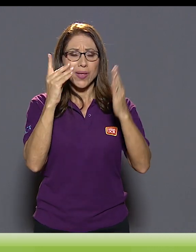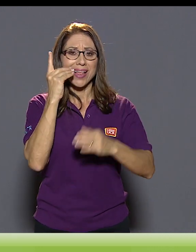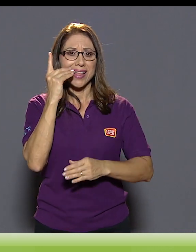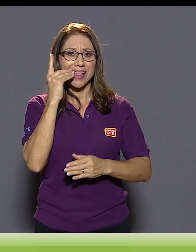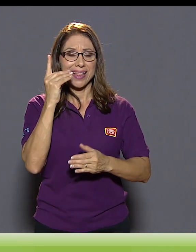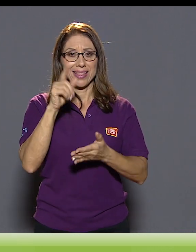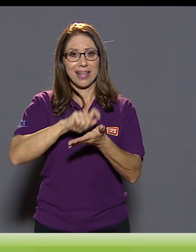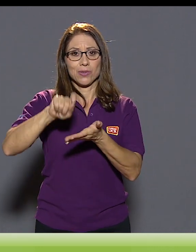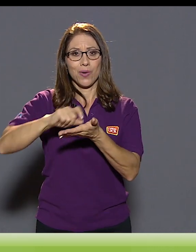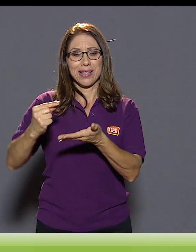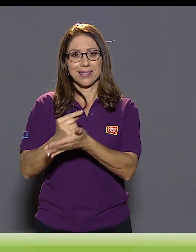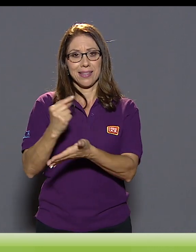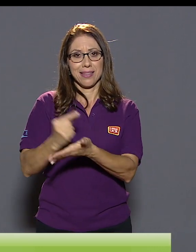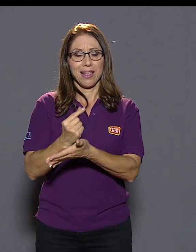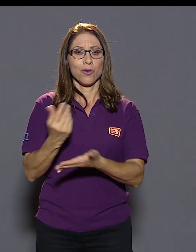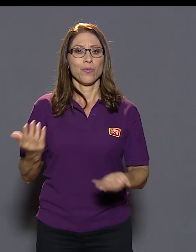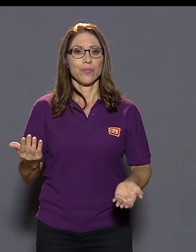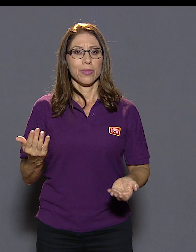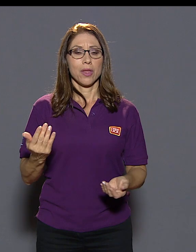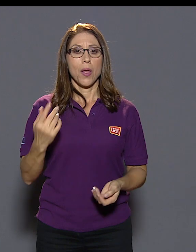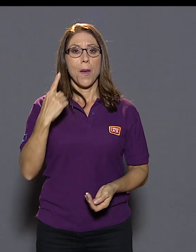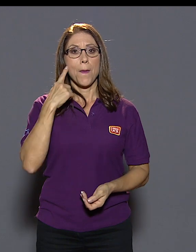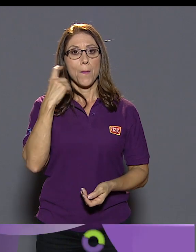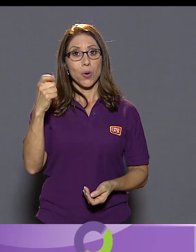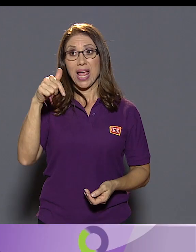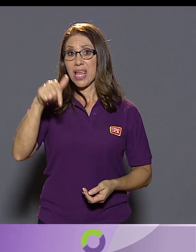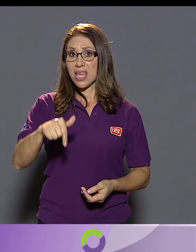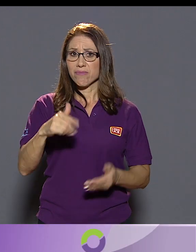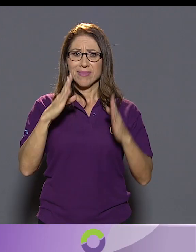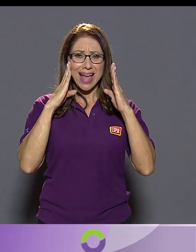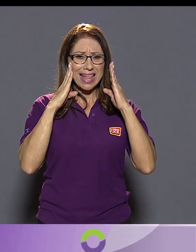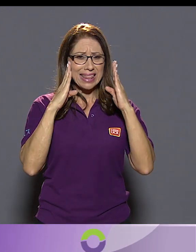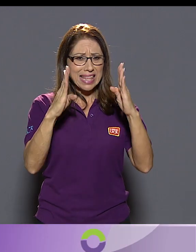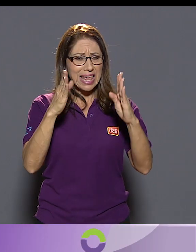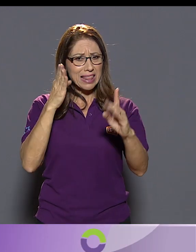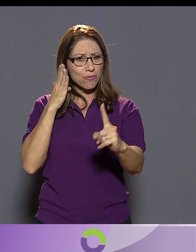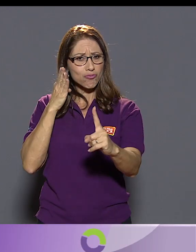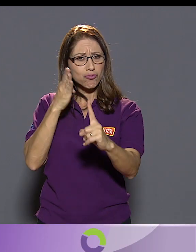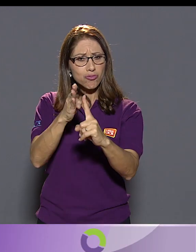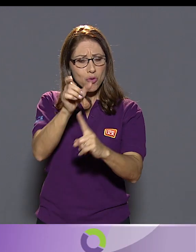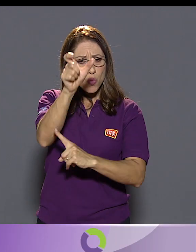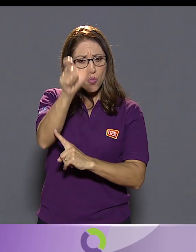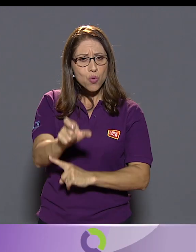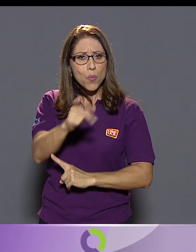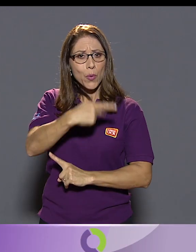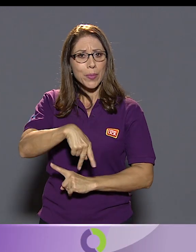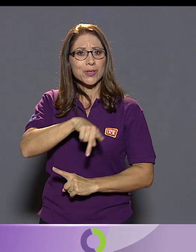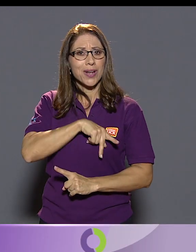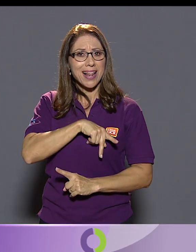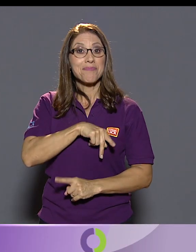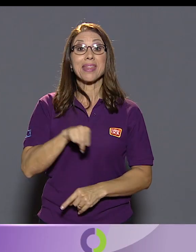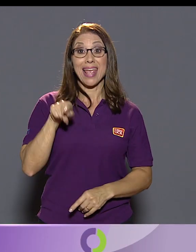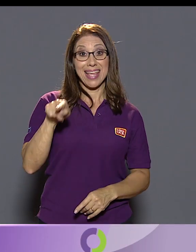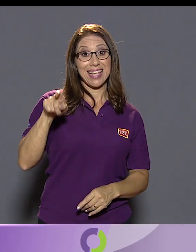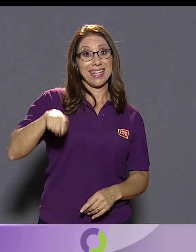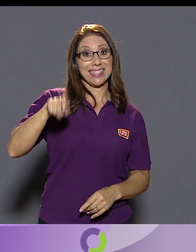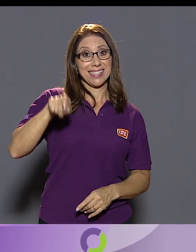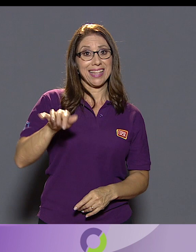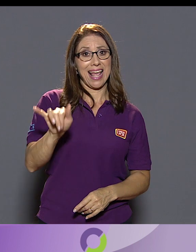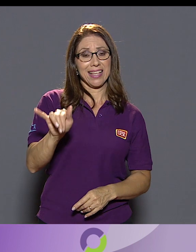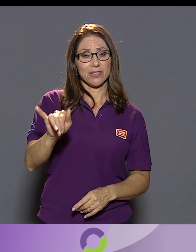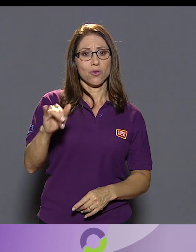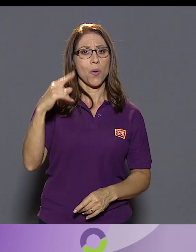odontológico de la Centeno porque es una atención muy personalizada. Ella necesita eso